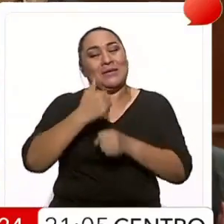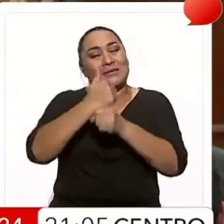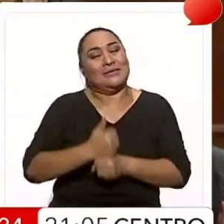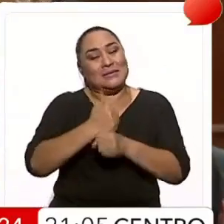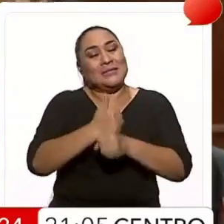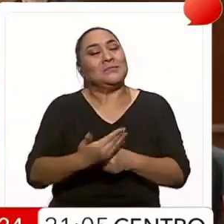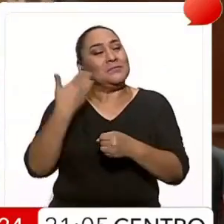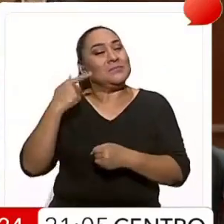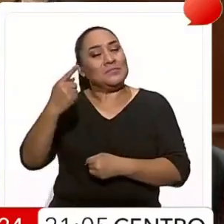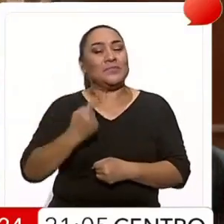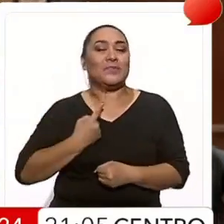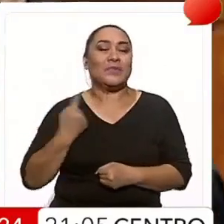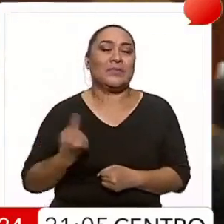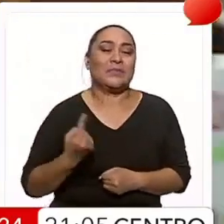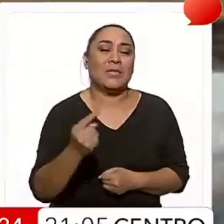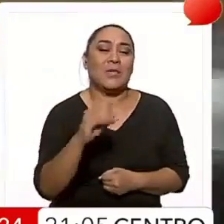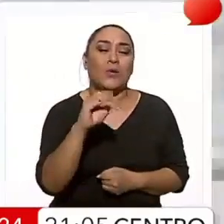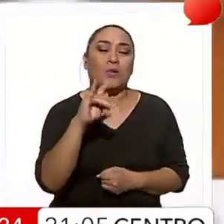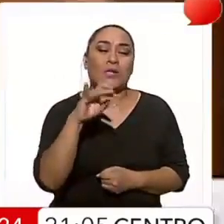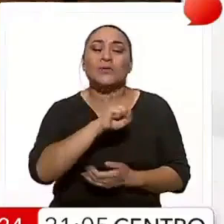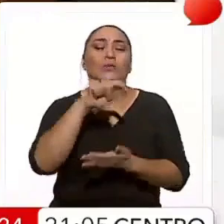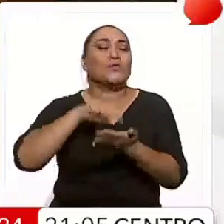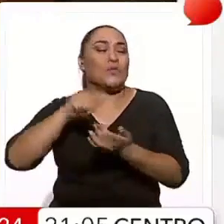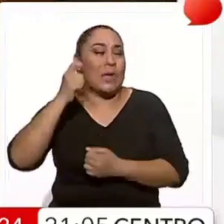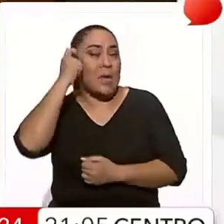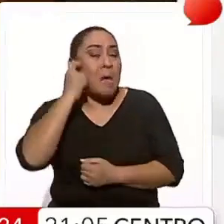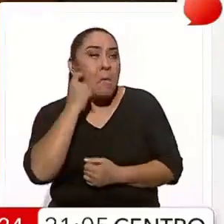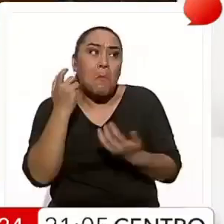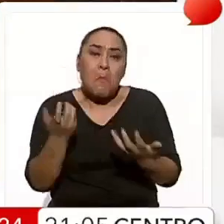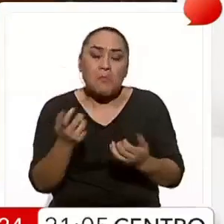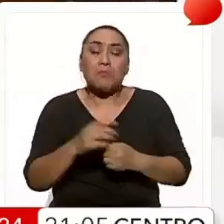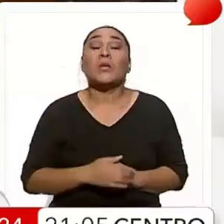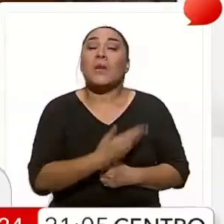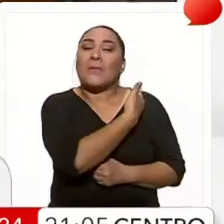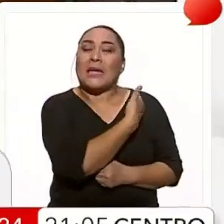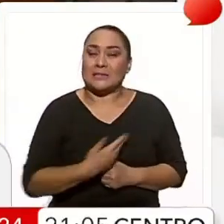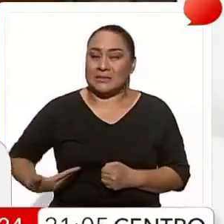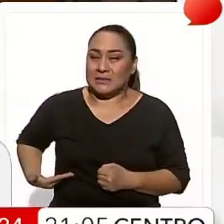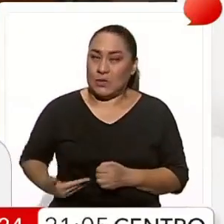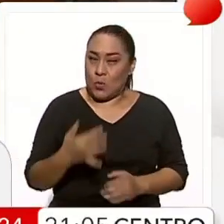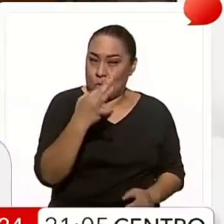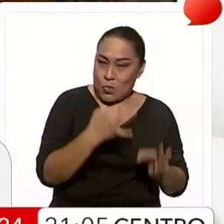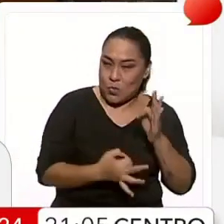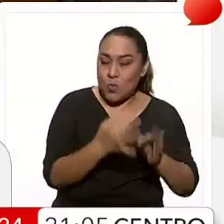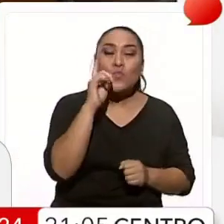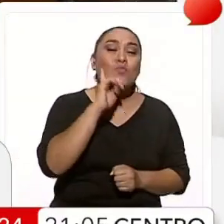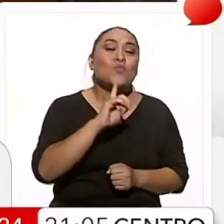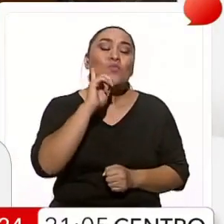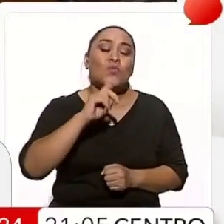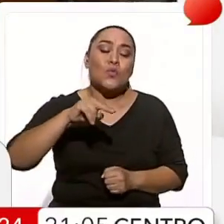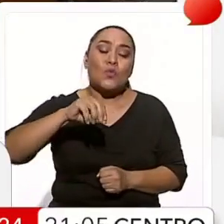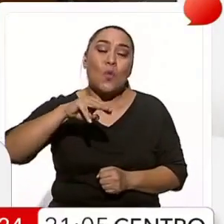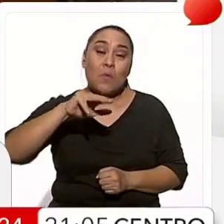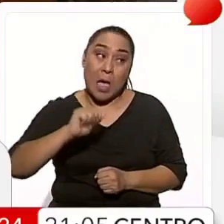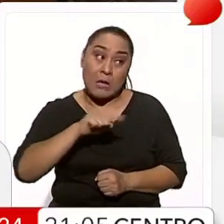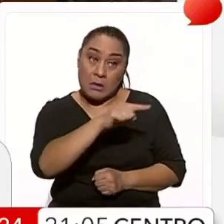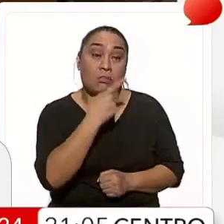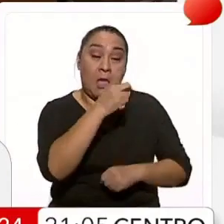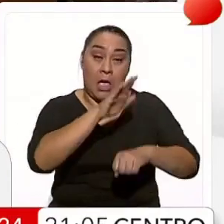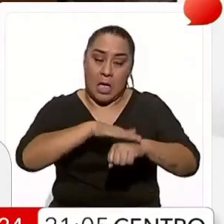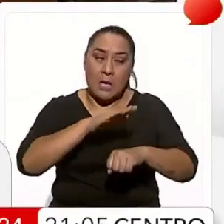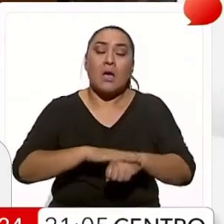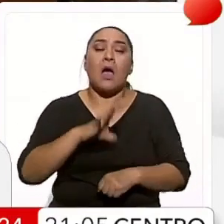tras el paso del huracán Otis. Dijo la presidenta de la Corte, la ministra Norma Piña, el